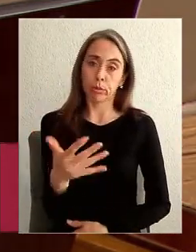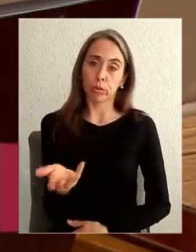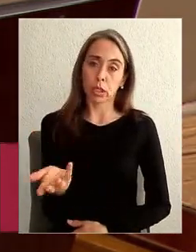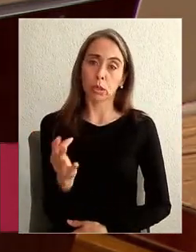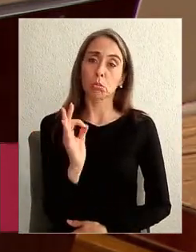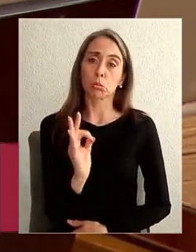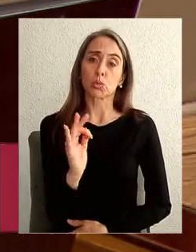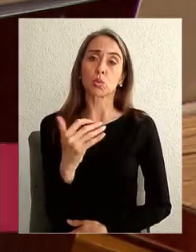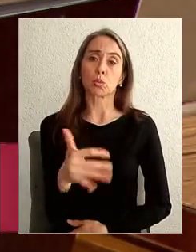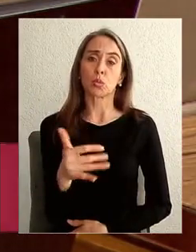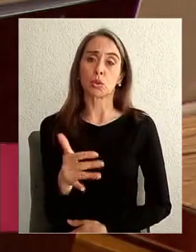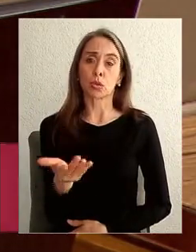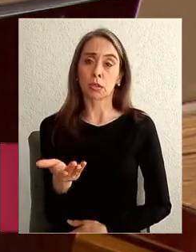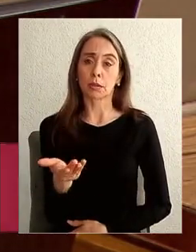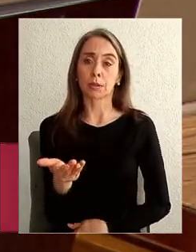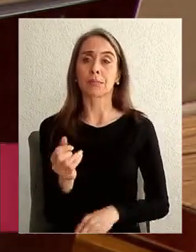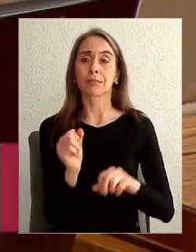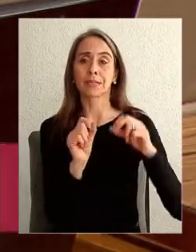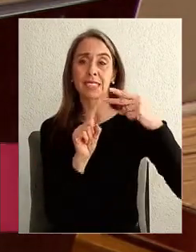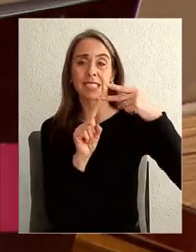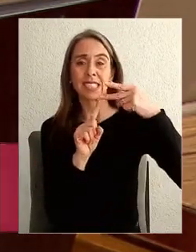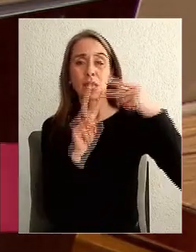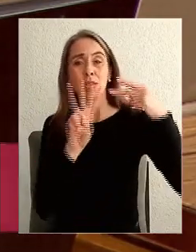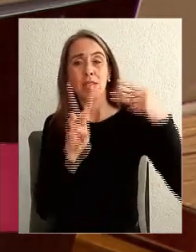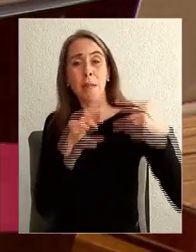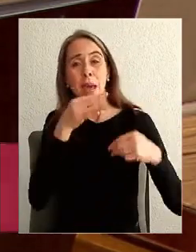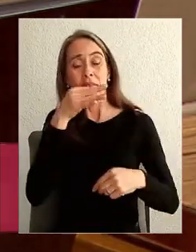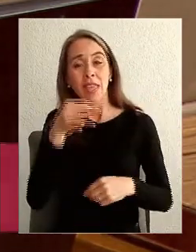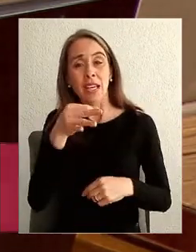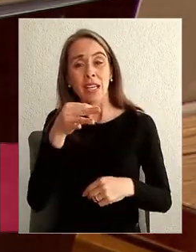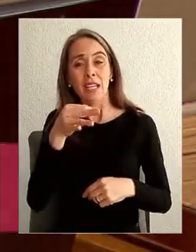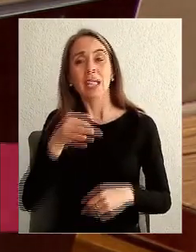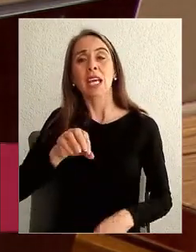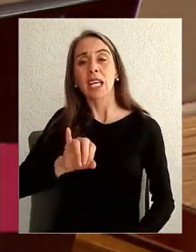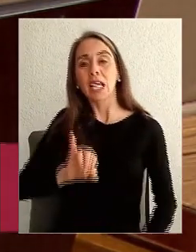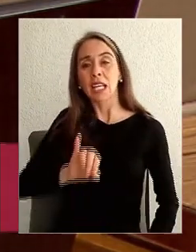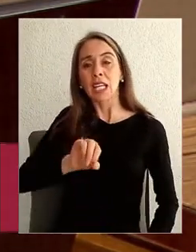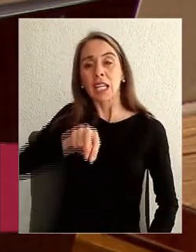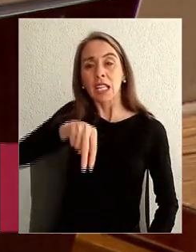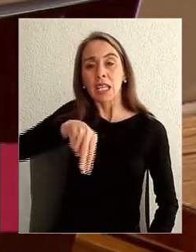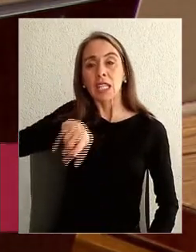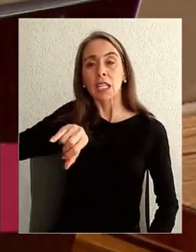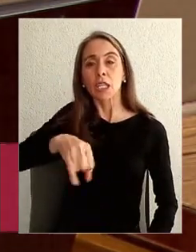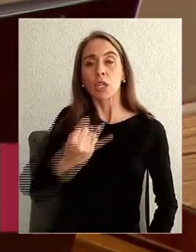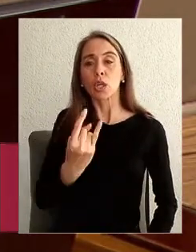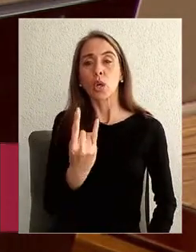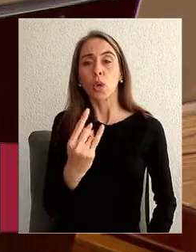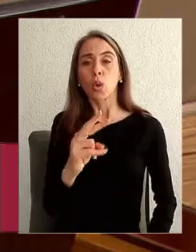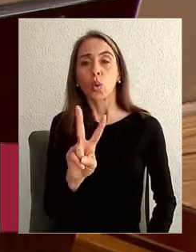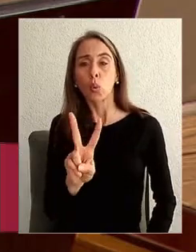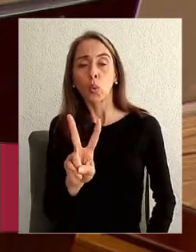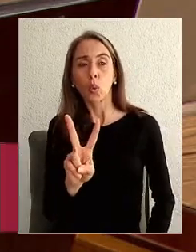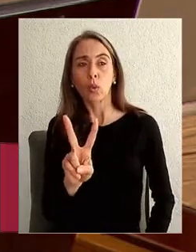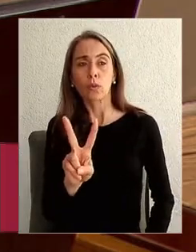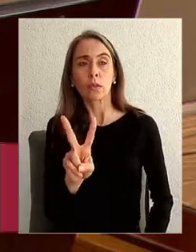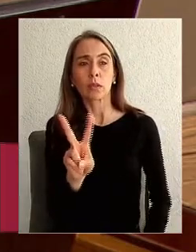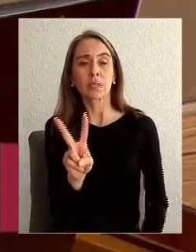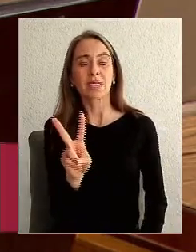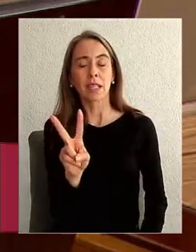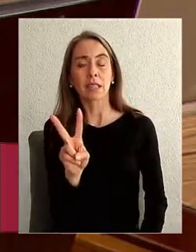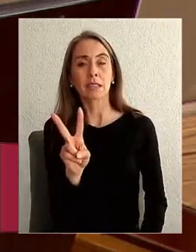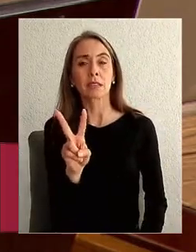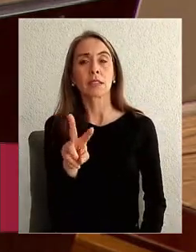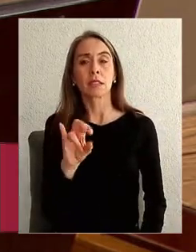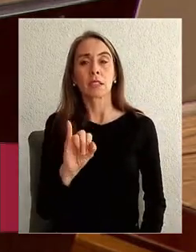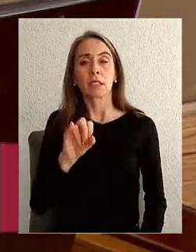el otro tema tiene que ver con el INJUB, ¿ya? El INJUB, que me dicen que